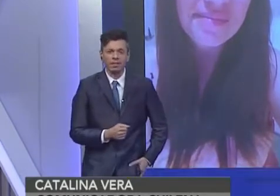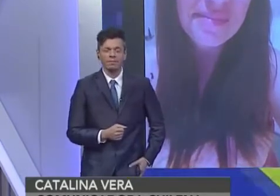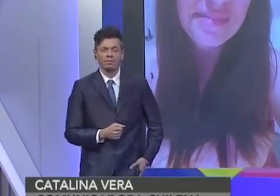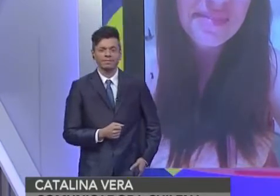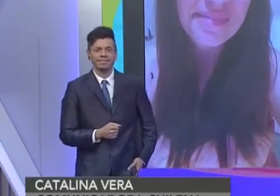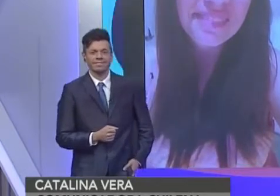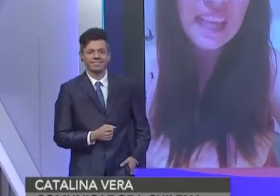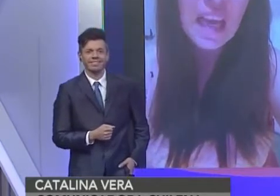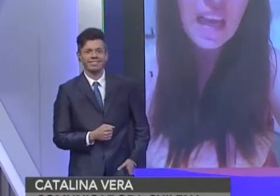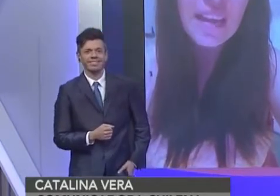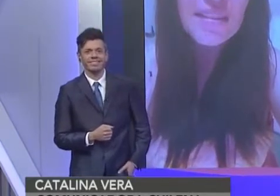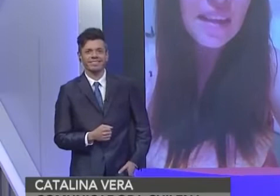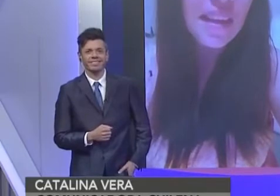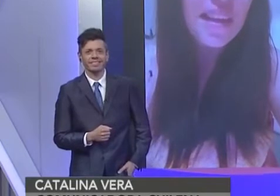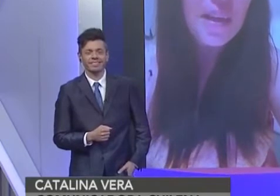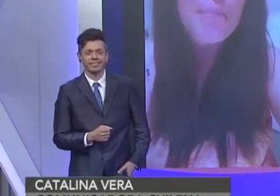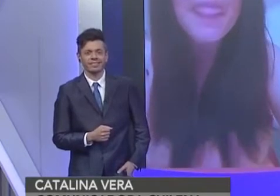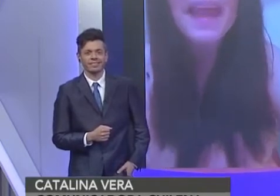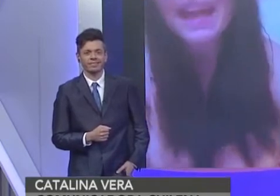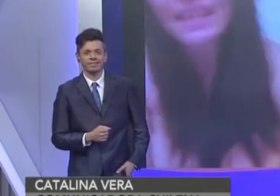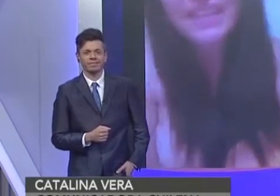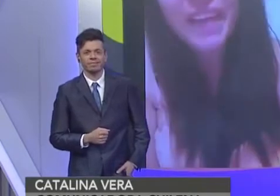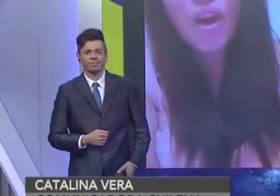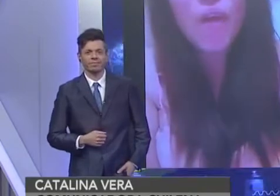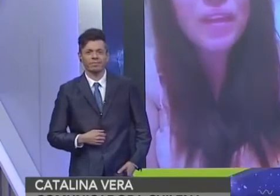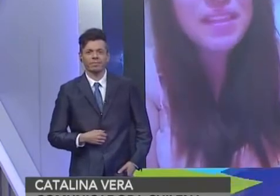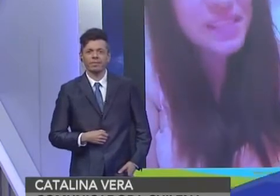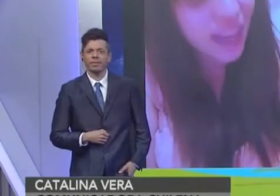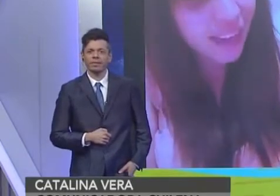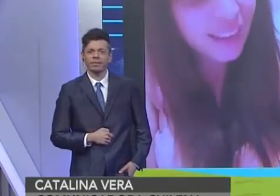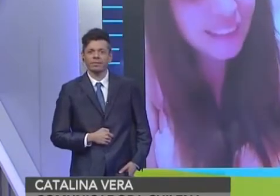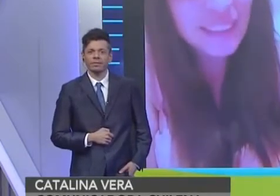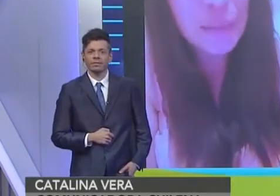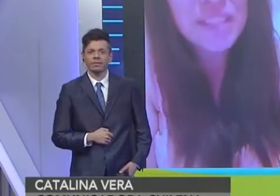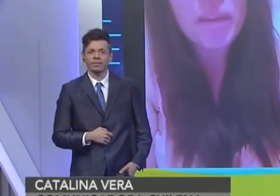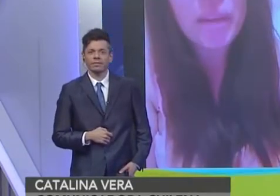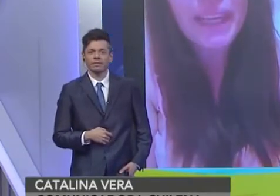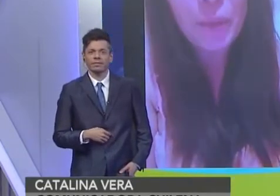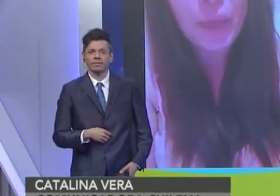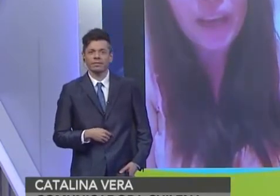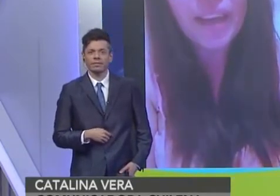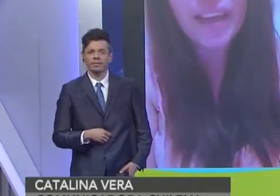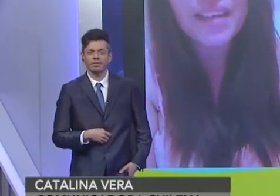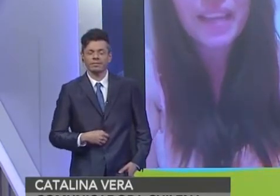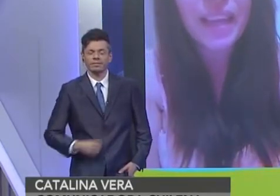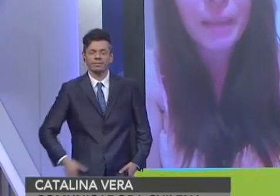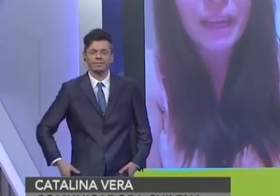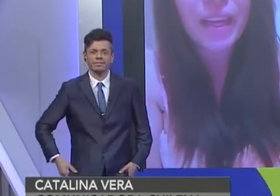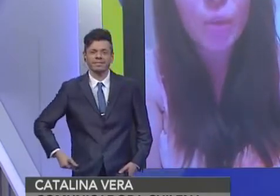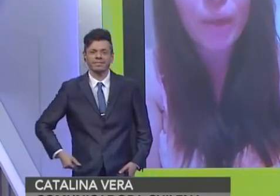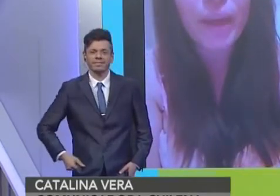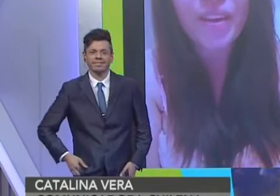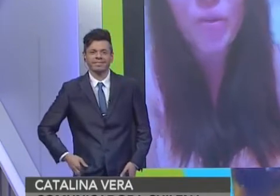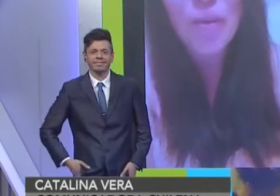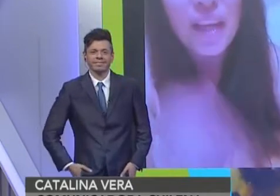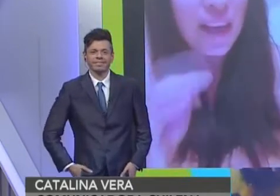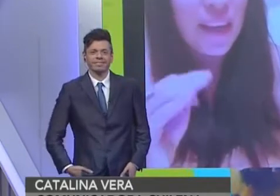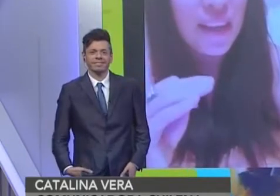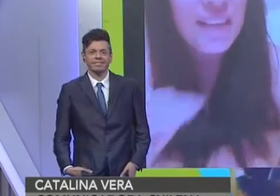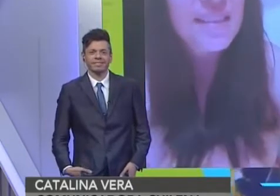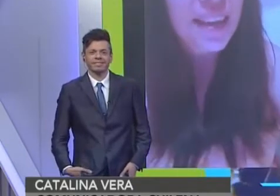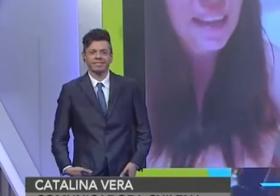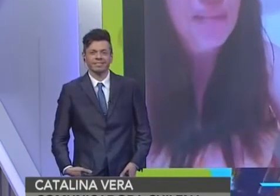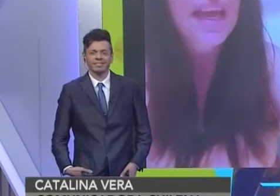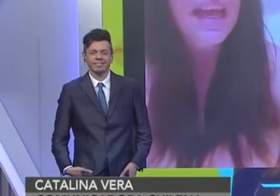en Instagram? Sí, Cata Vera Oficial, estamos haciendo una película, así es que para que nos puedan ubicar ahí